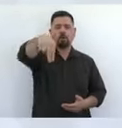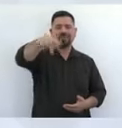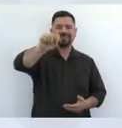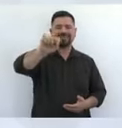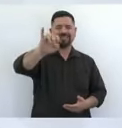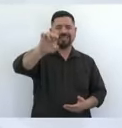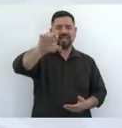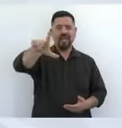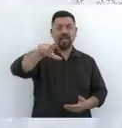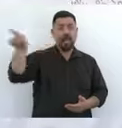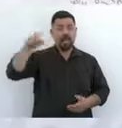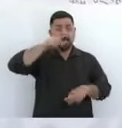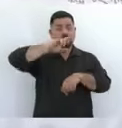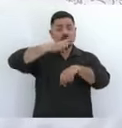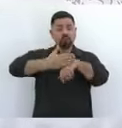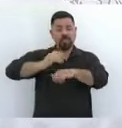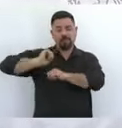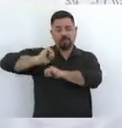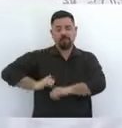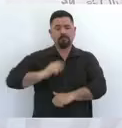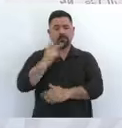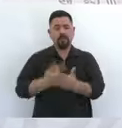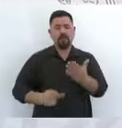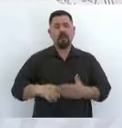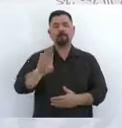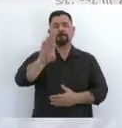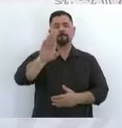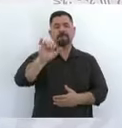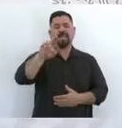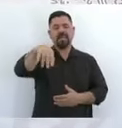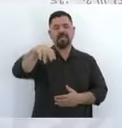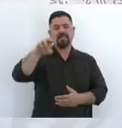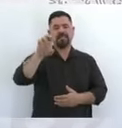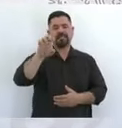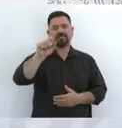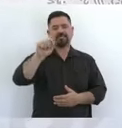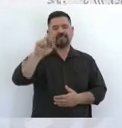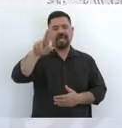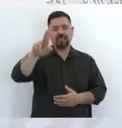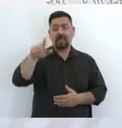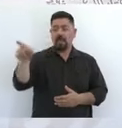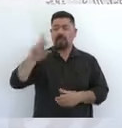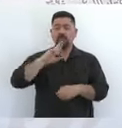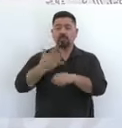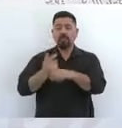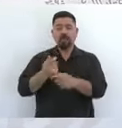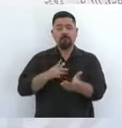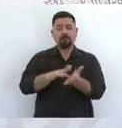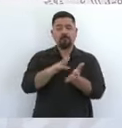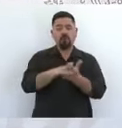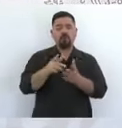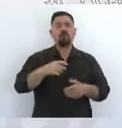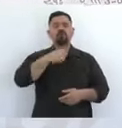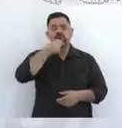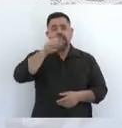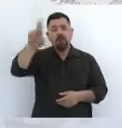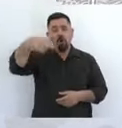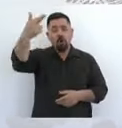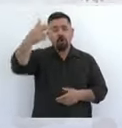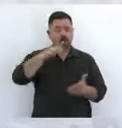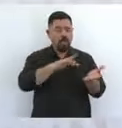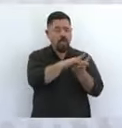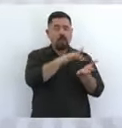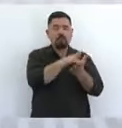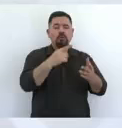programa de adultos mayores y de discapacidad en la Secretaría